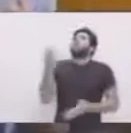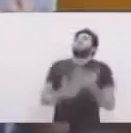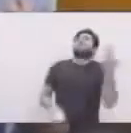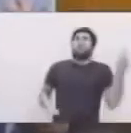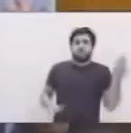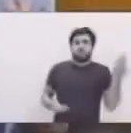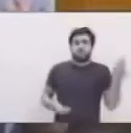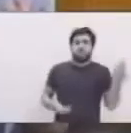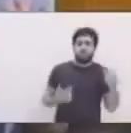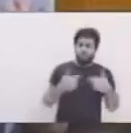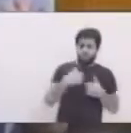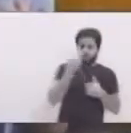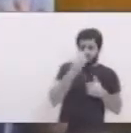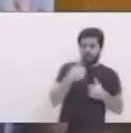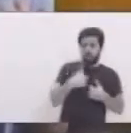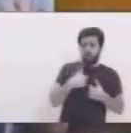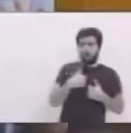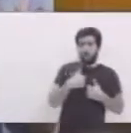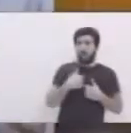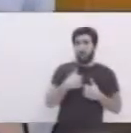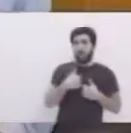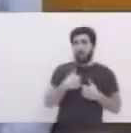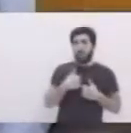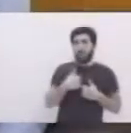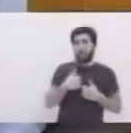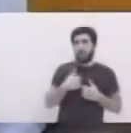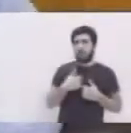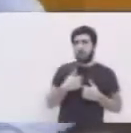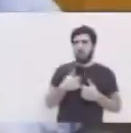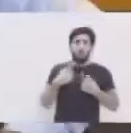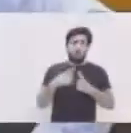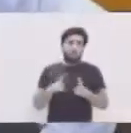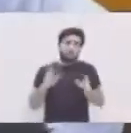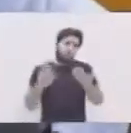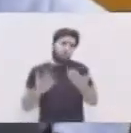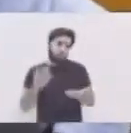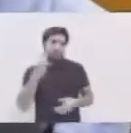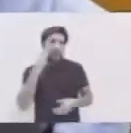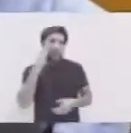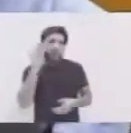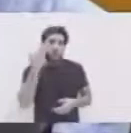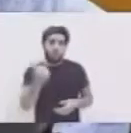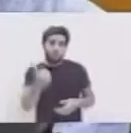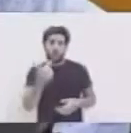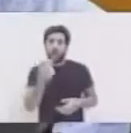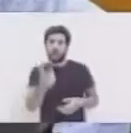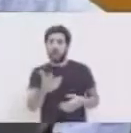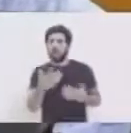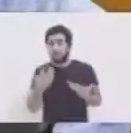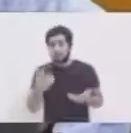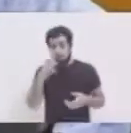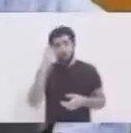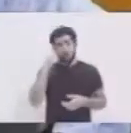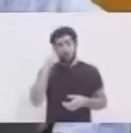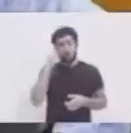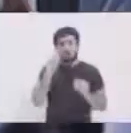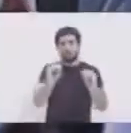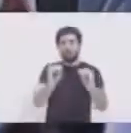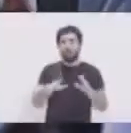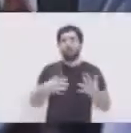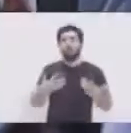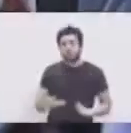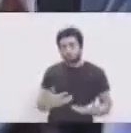irse. Pero en ese momento, la abuelita, yo no sé si su abuelita cocinaba cuando usted era niño. Sí. ¿Qué les